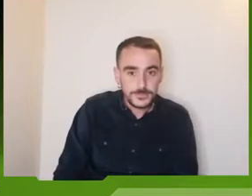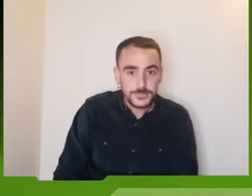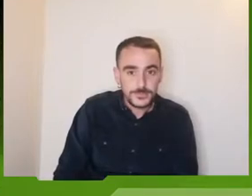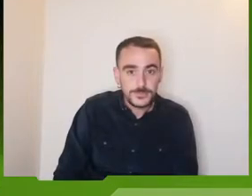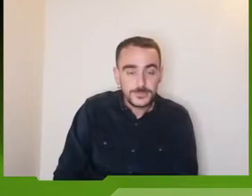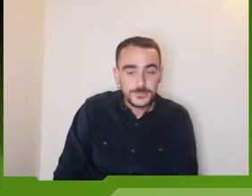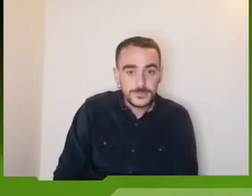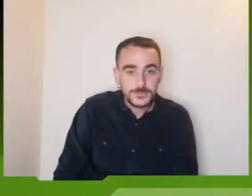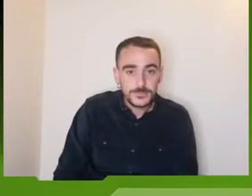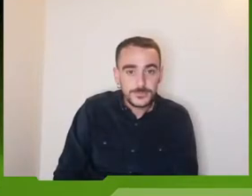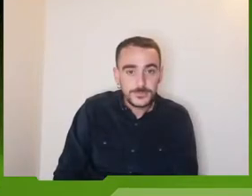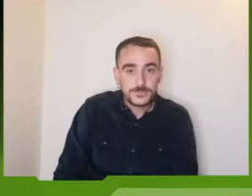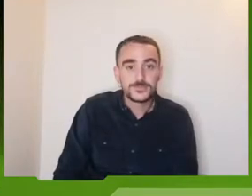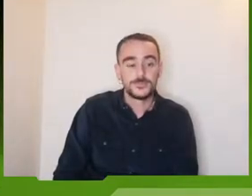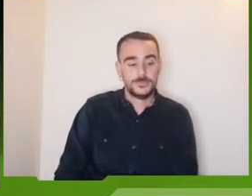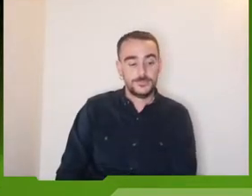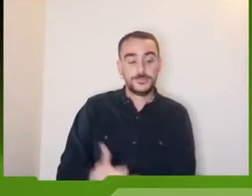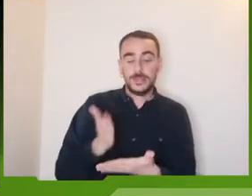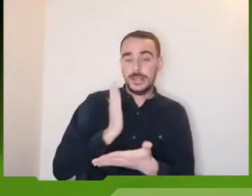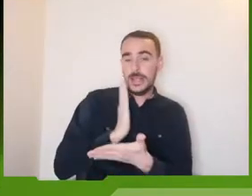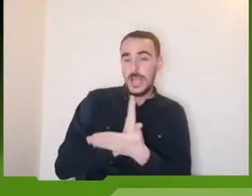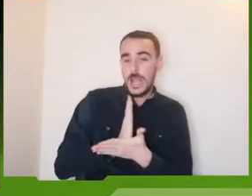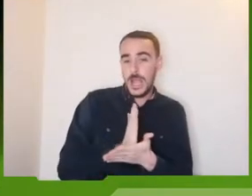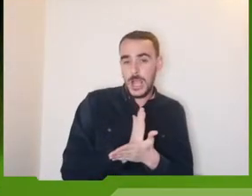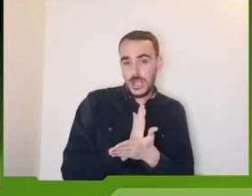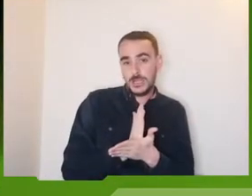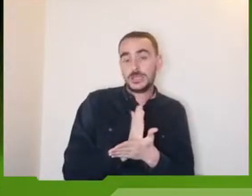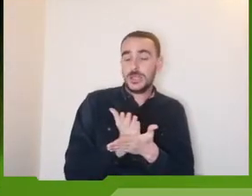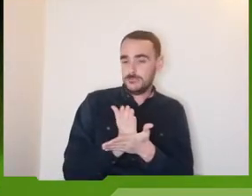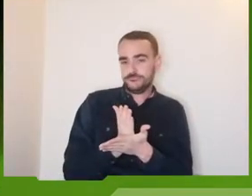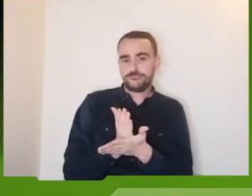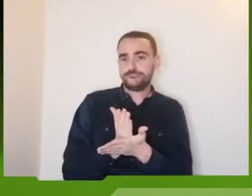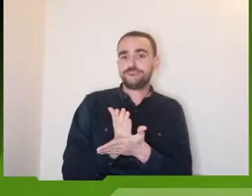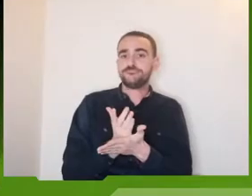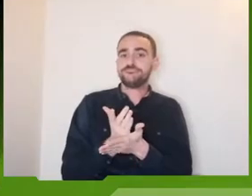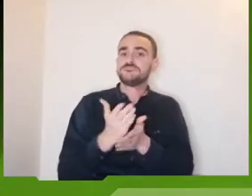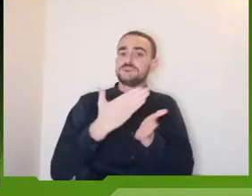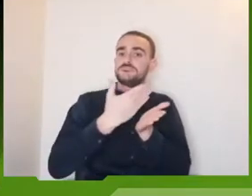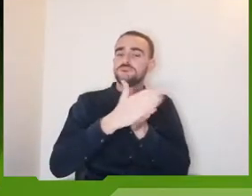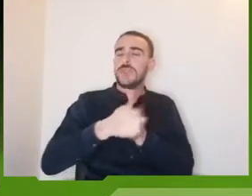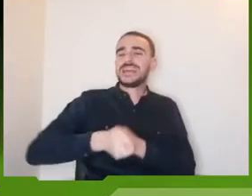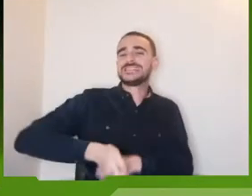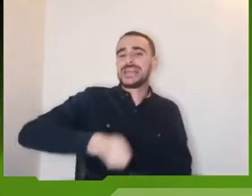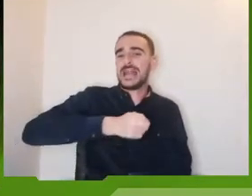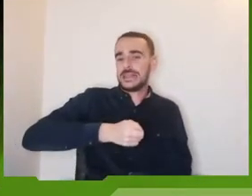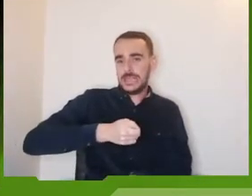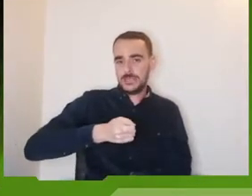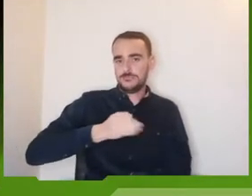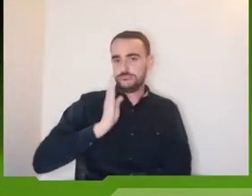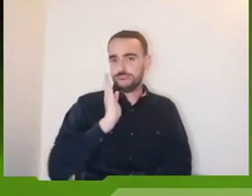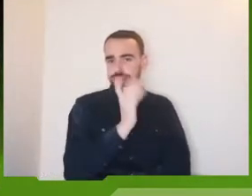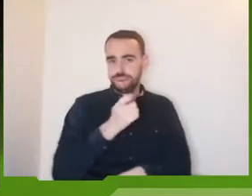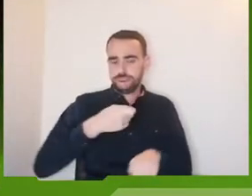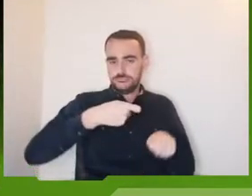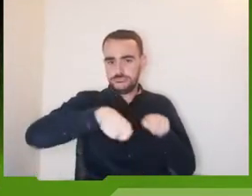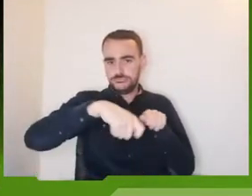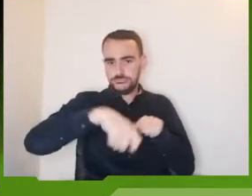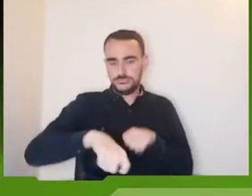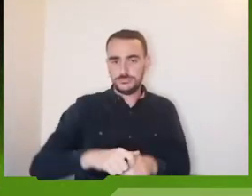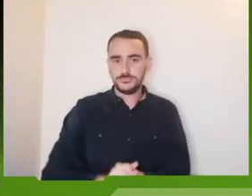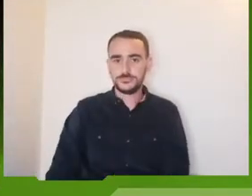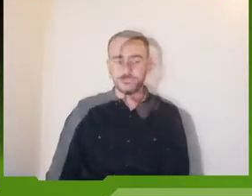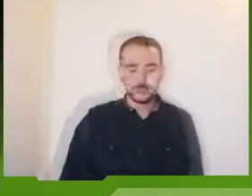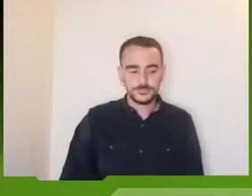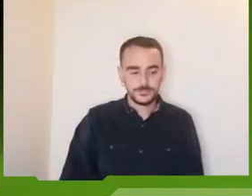ya picada aquí, voy a echarla a la sartén. No porque piense que debe estar más rato,